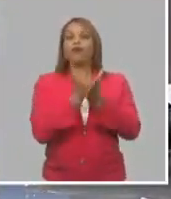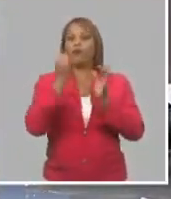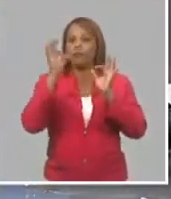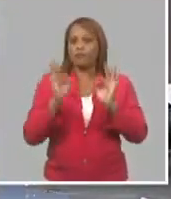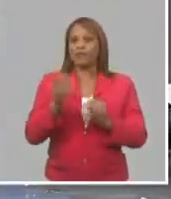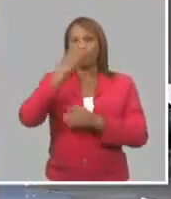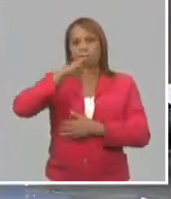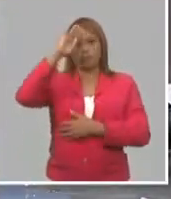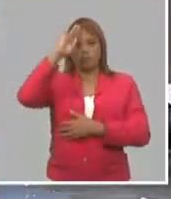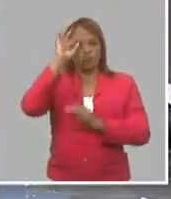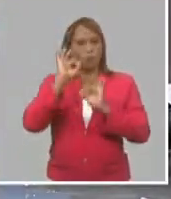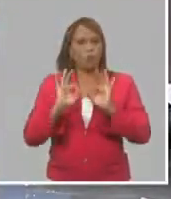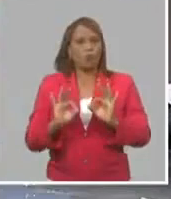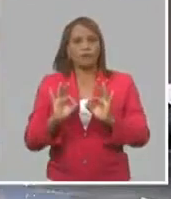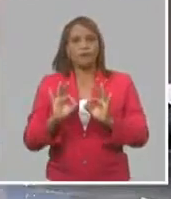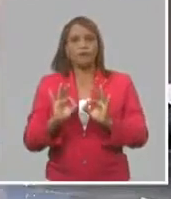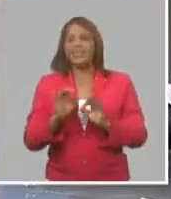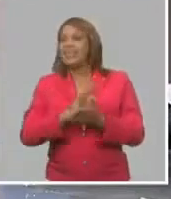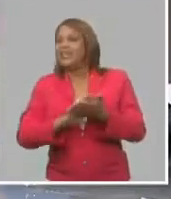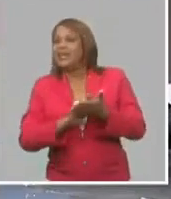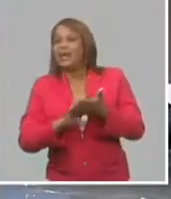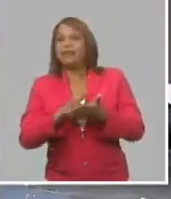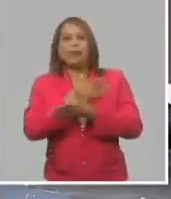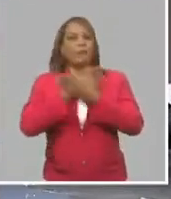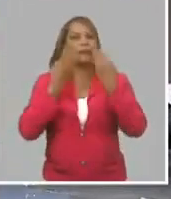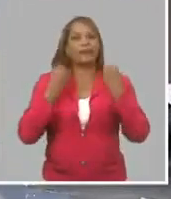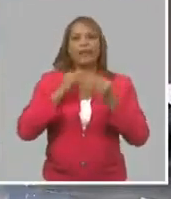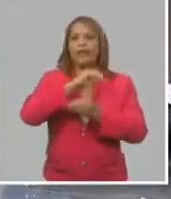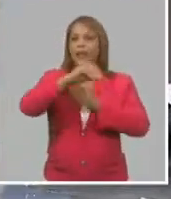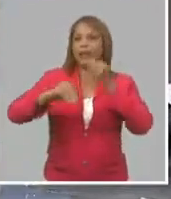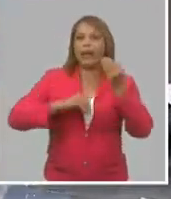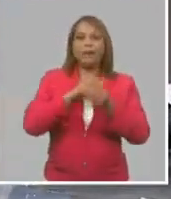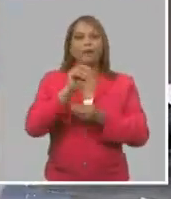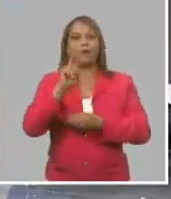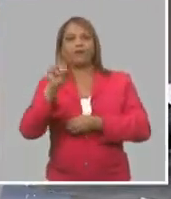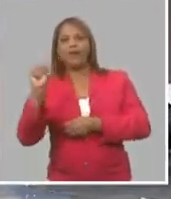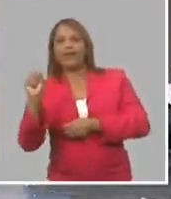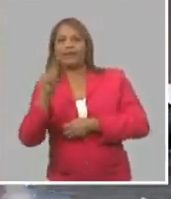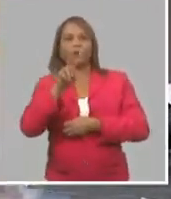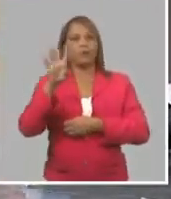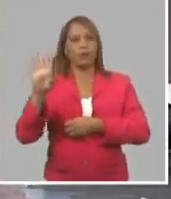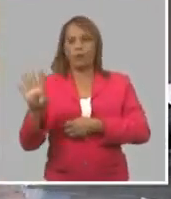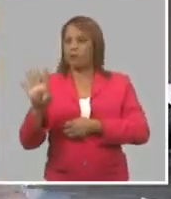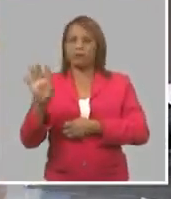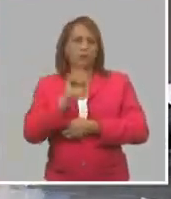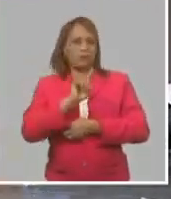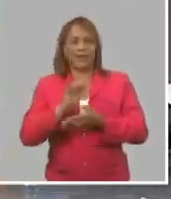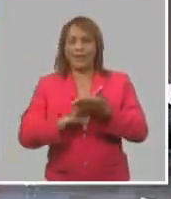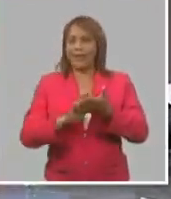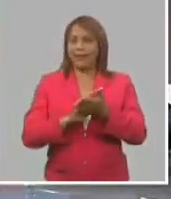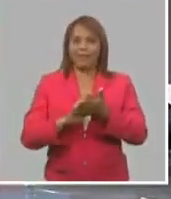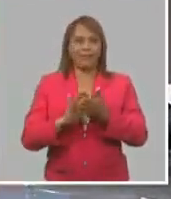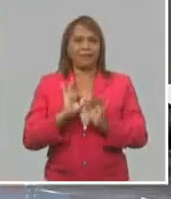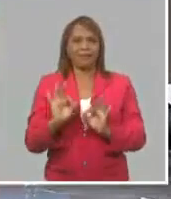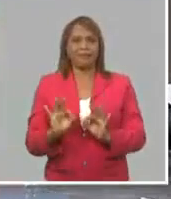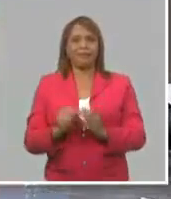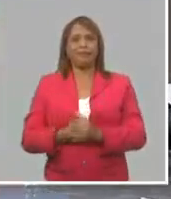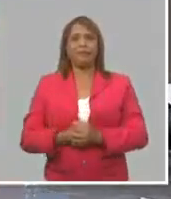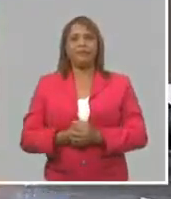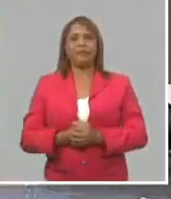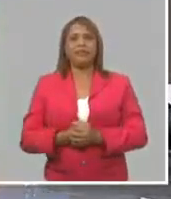y nadie va a perder la capacidad de compra del trigo la capacidad del seu set por los 24 pesos actuales